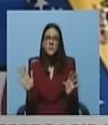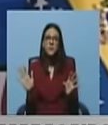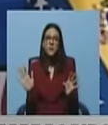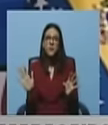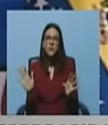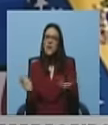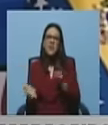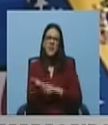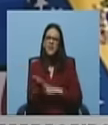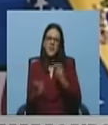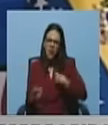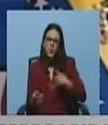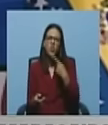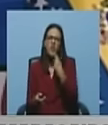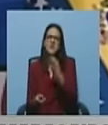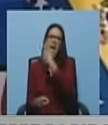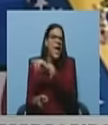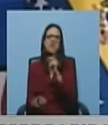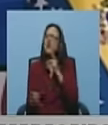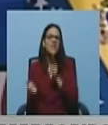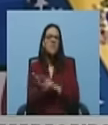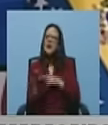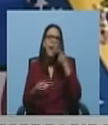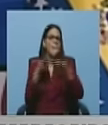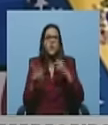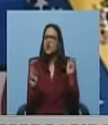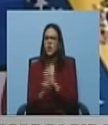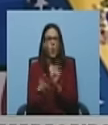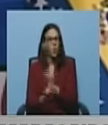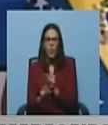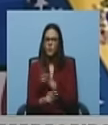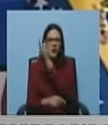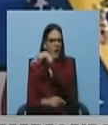En verdad nosotros podríamos decir que ellos no son políticos.